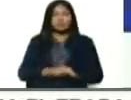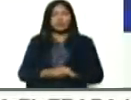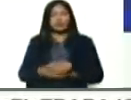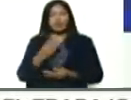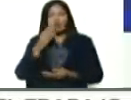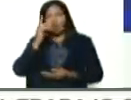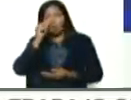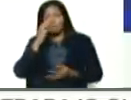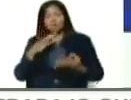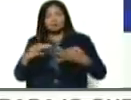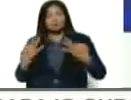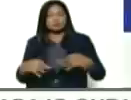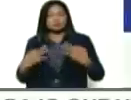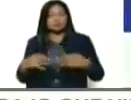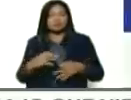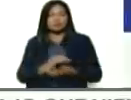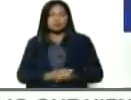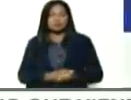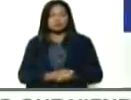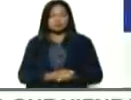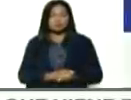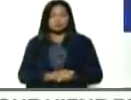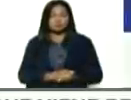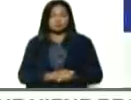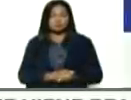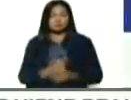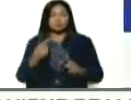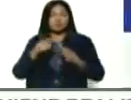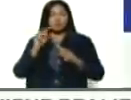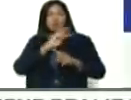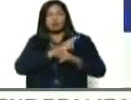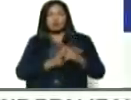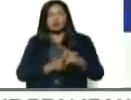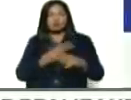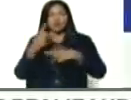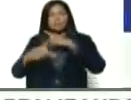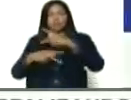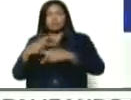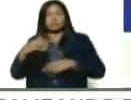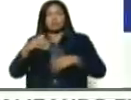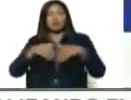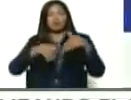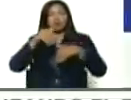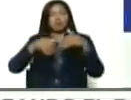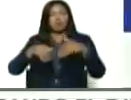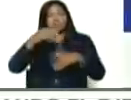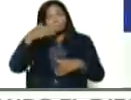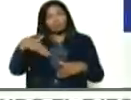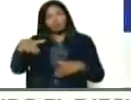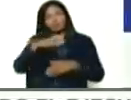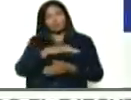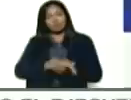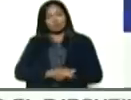sencillo llegando al poder político con el voto del pueblo